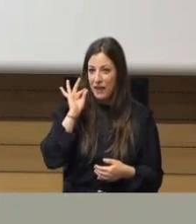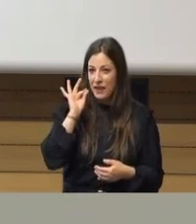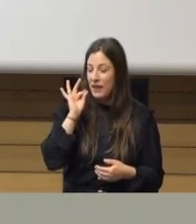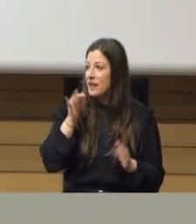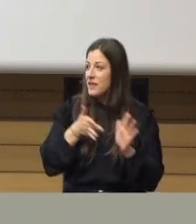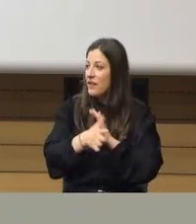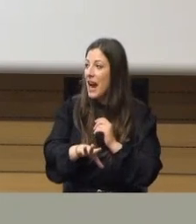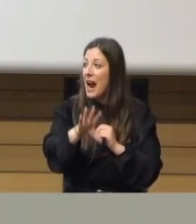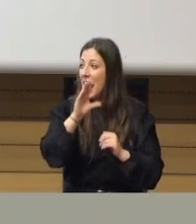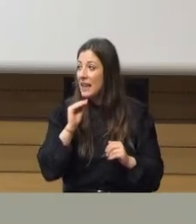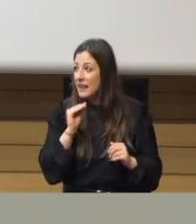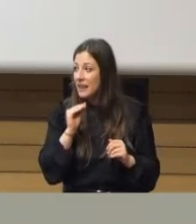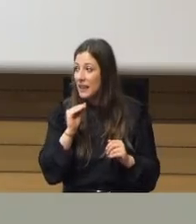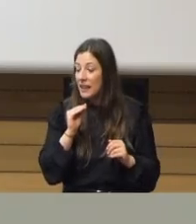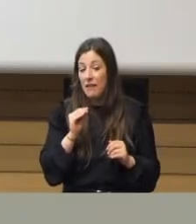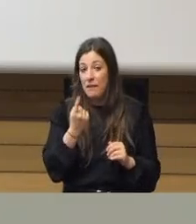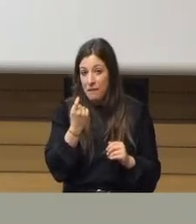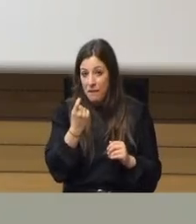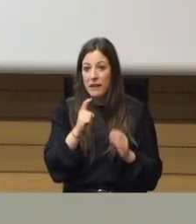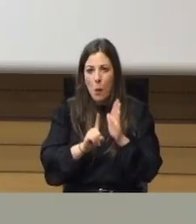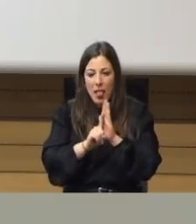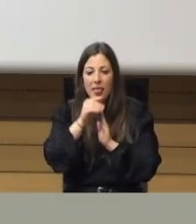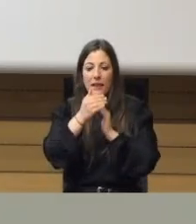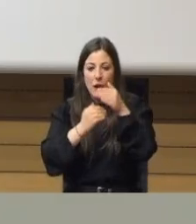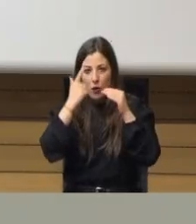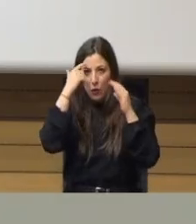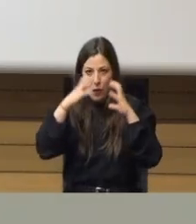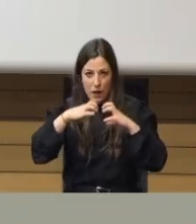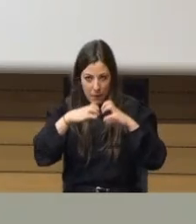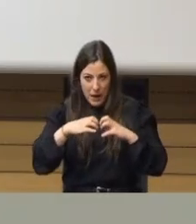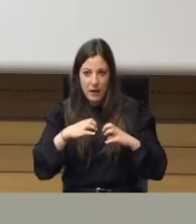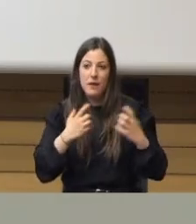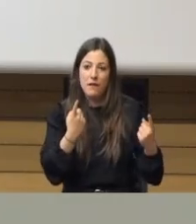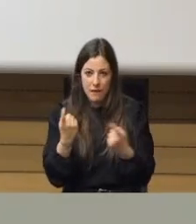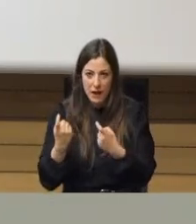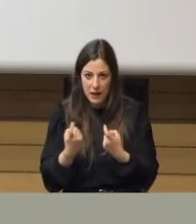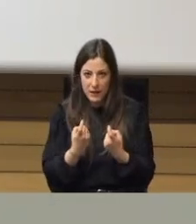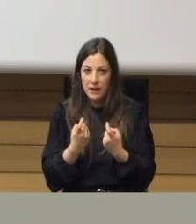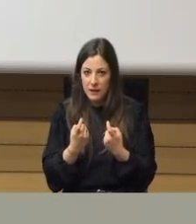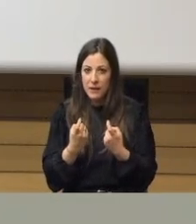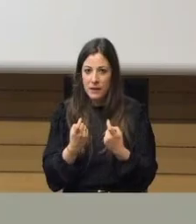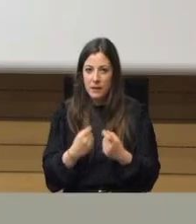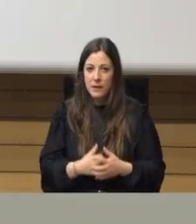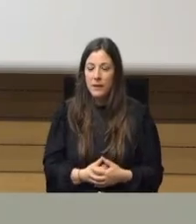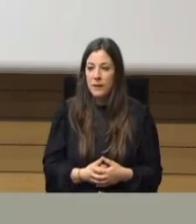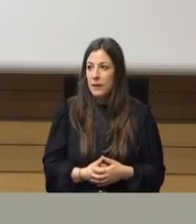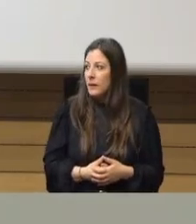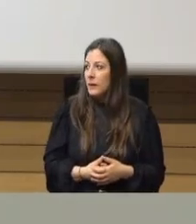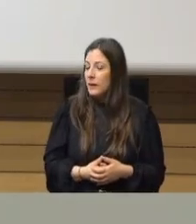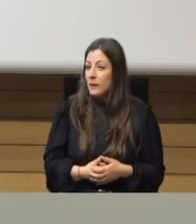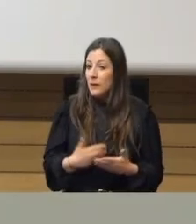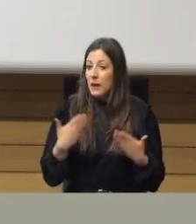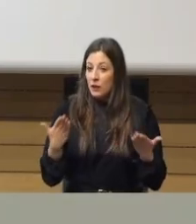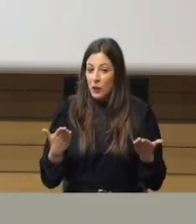la corteza prefrontal todavía no está desarrollada. Entender que lo que prevalece son más los instintos y los impulsos. ¿Vale? Entonces,